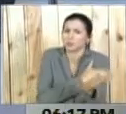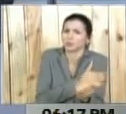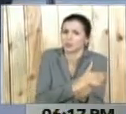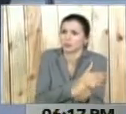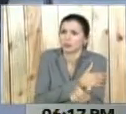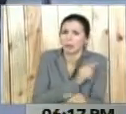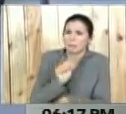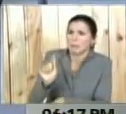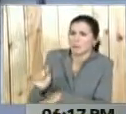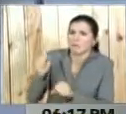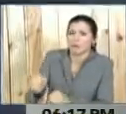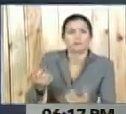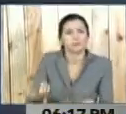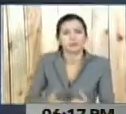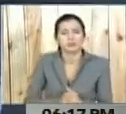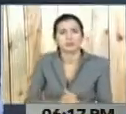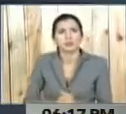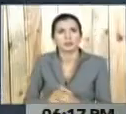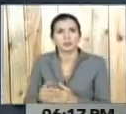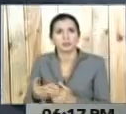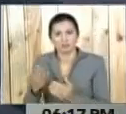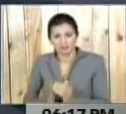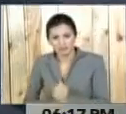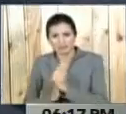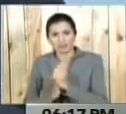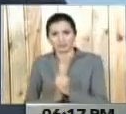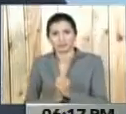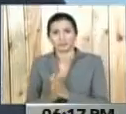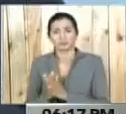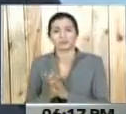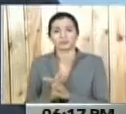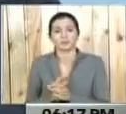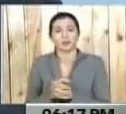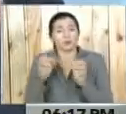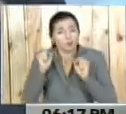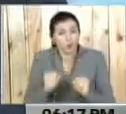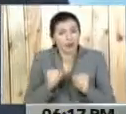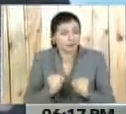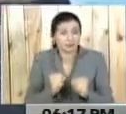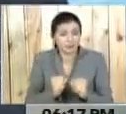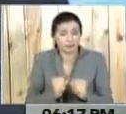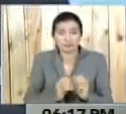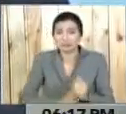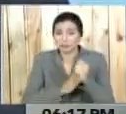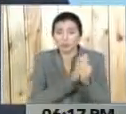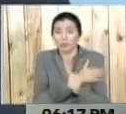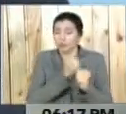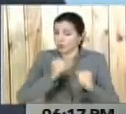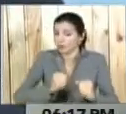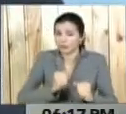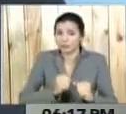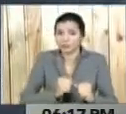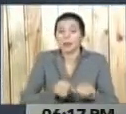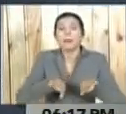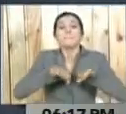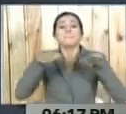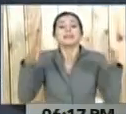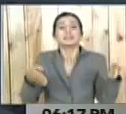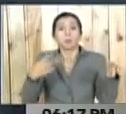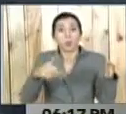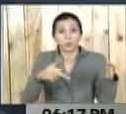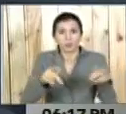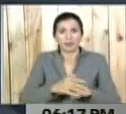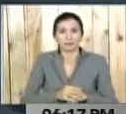delincuentes de la política venezolana, están en el Partido Voluntad Popular, están sentados en esa mesa que llama